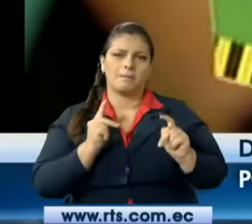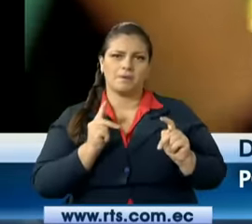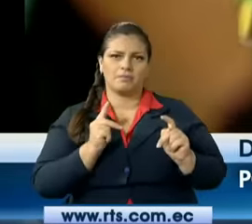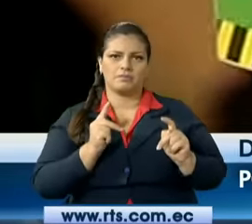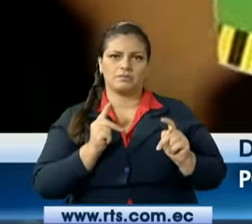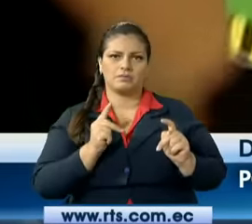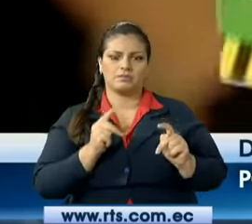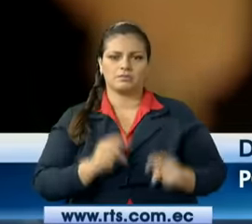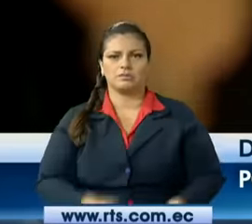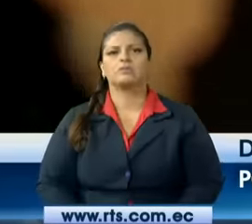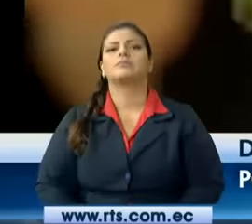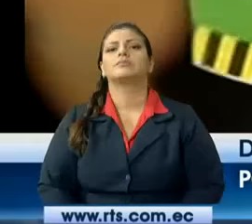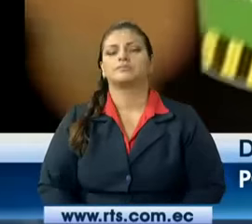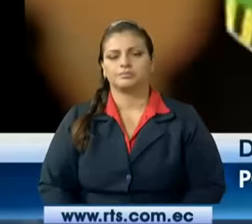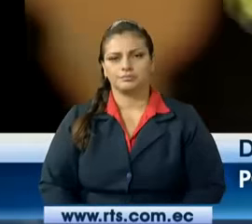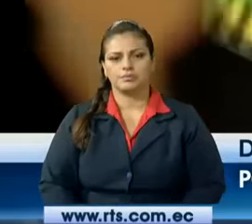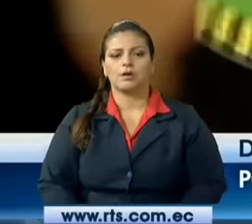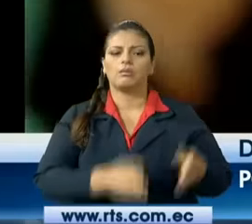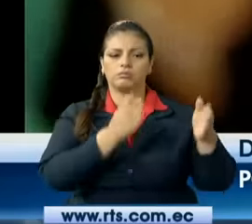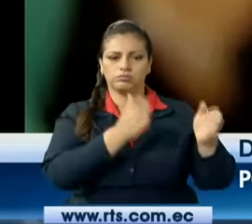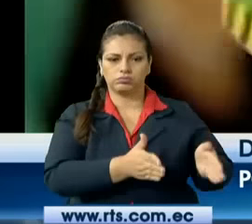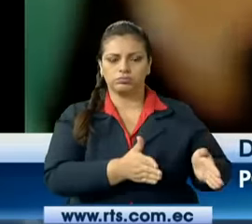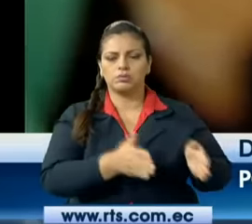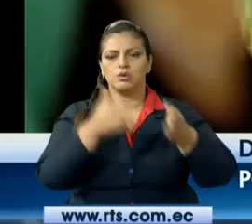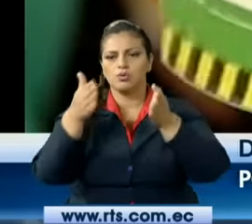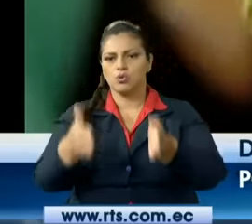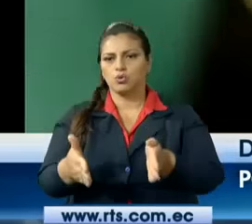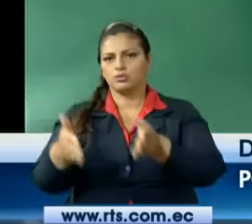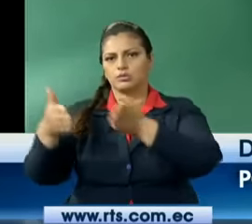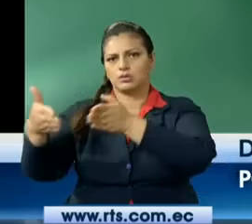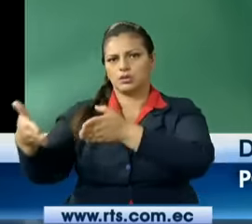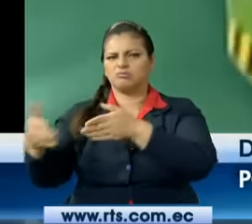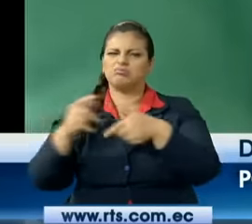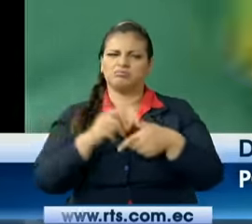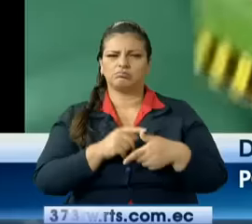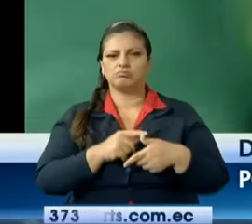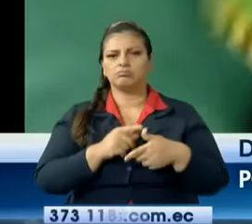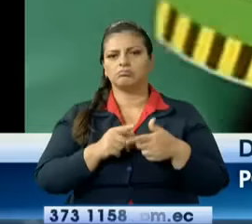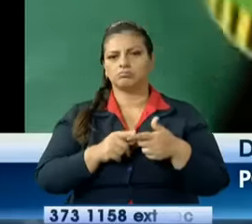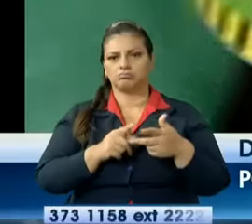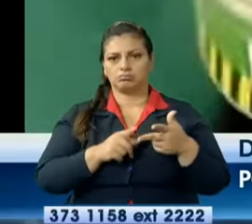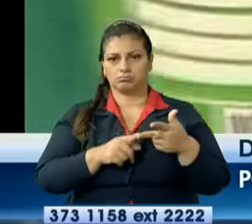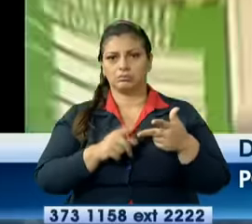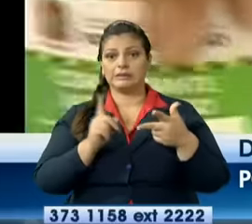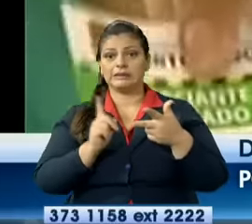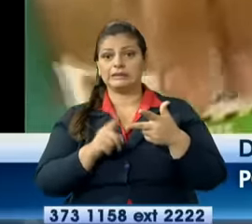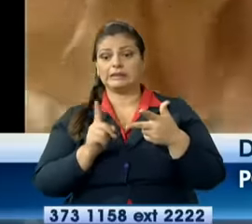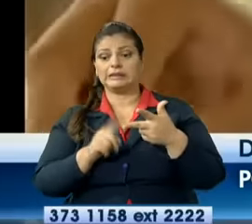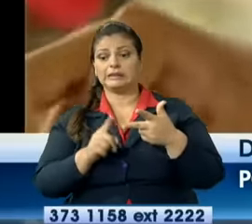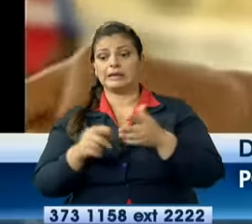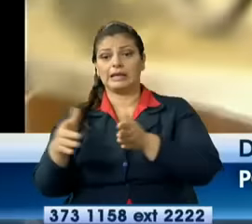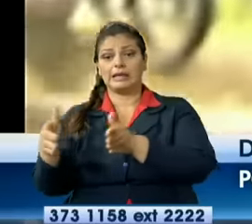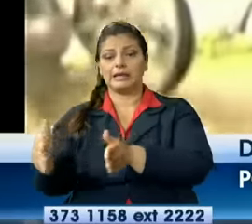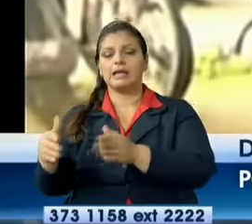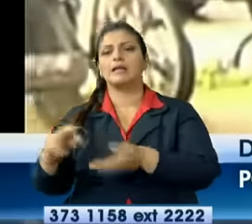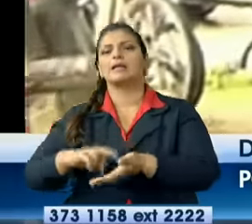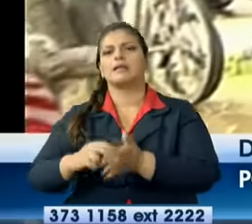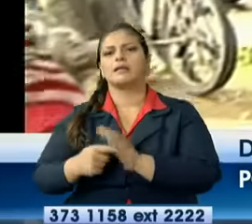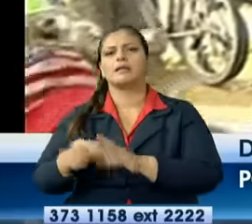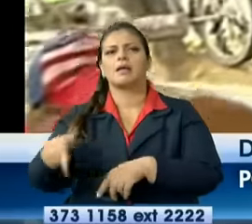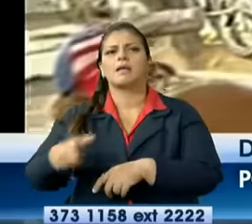La fase 3 es la que incluye la zona céntrica, la más afectada en este caso, la cual se prevé que